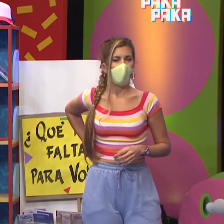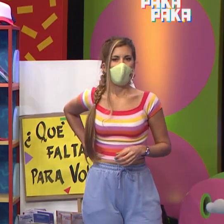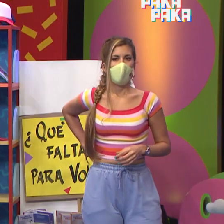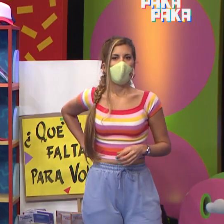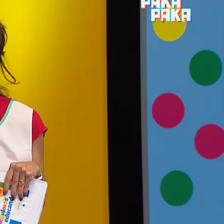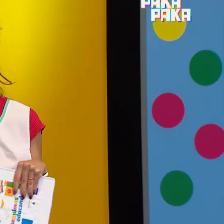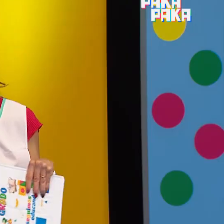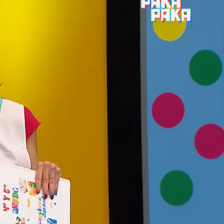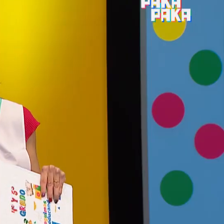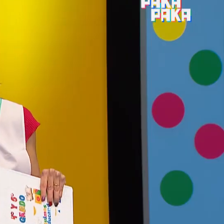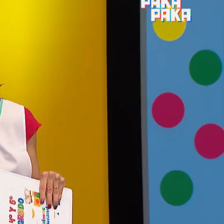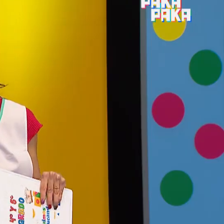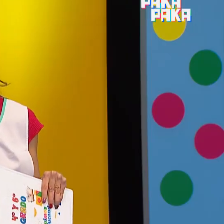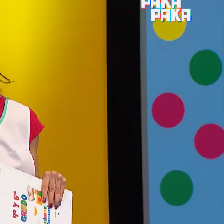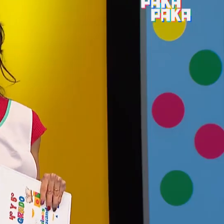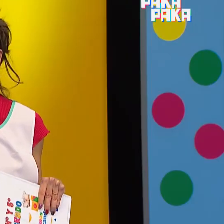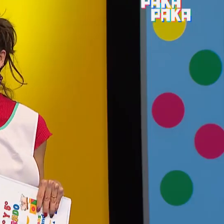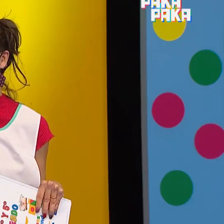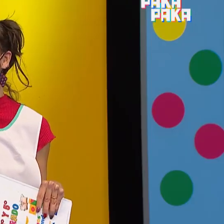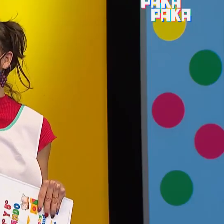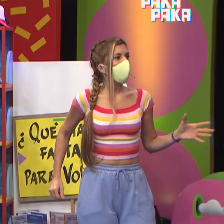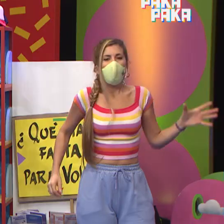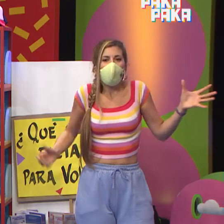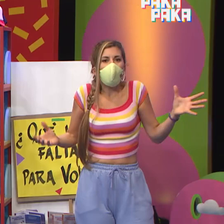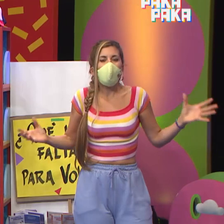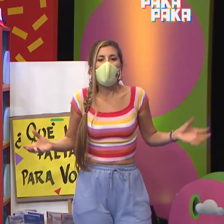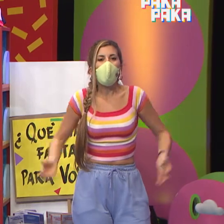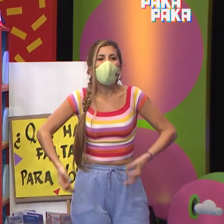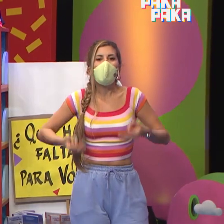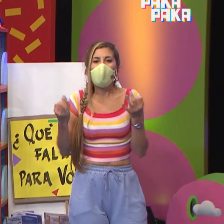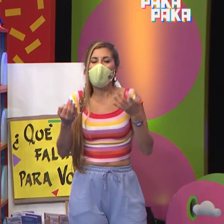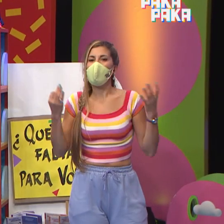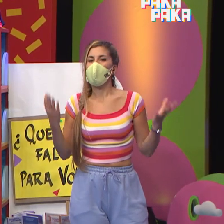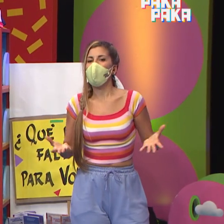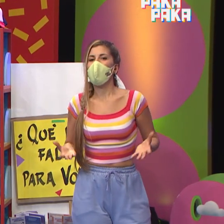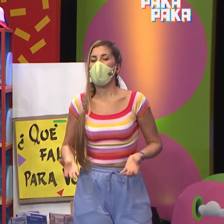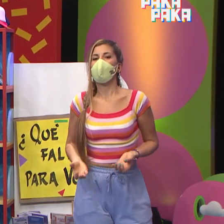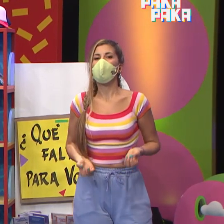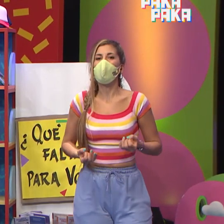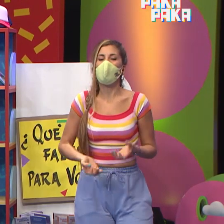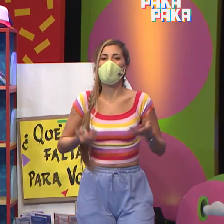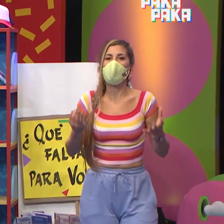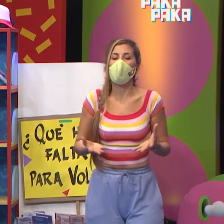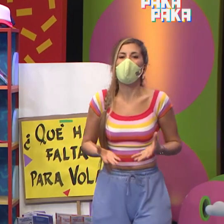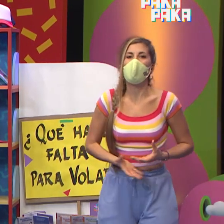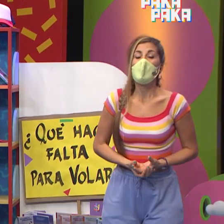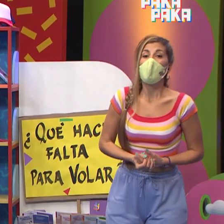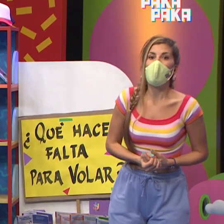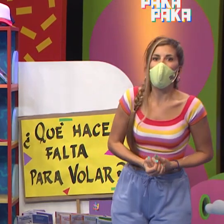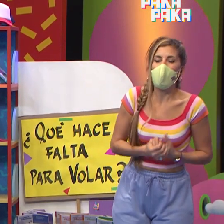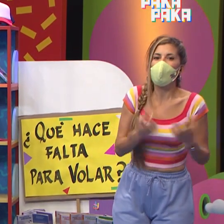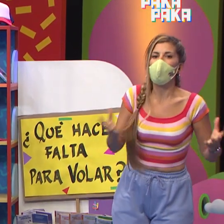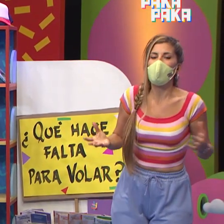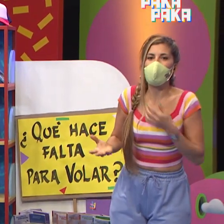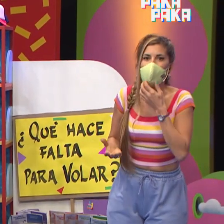Es verdad. Y ahí nos abrigan, o sea que también puede ser para abrigo. Y todo esto nos lleva a un gran desafío para que los chicos y las chicas